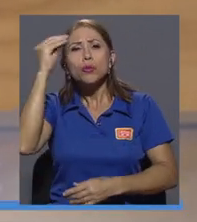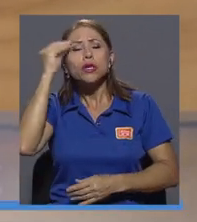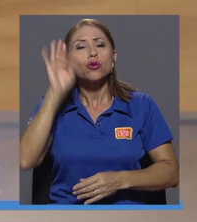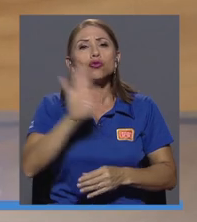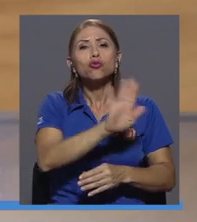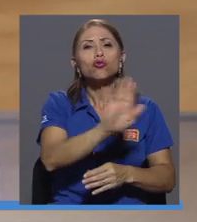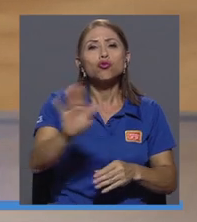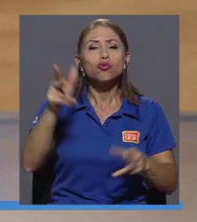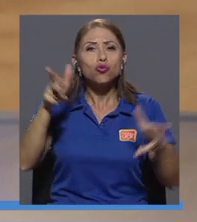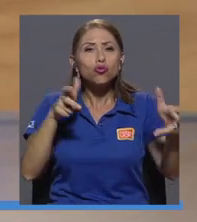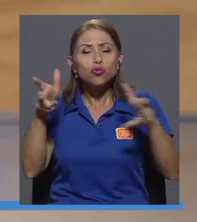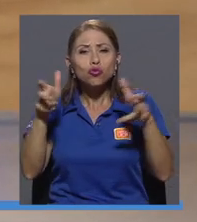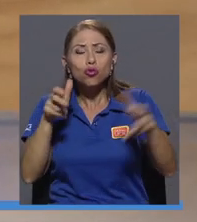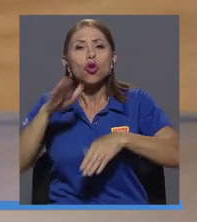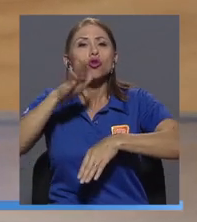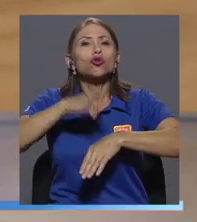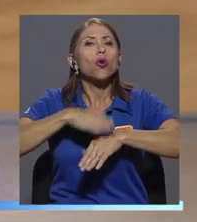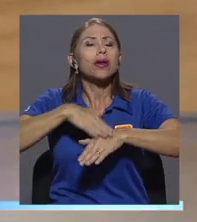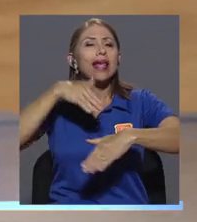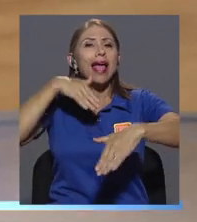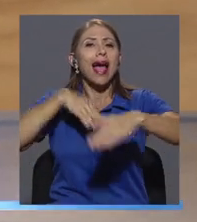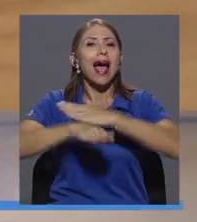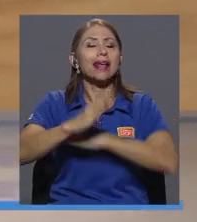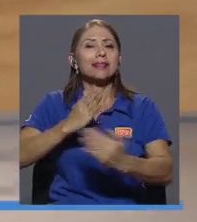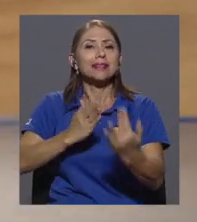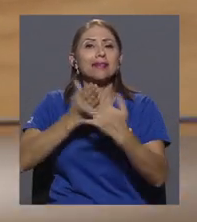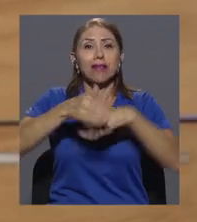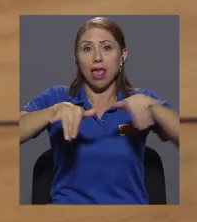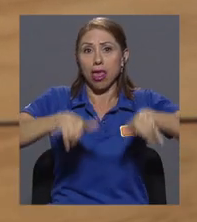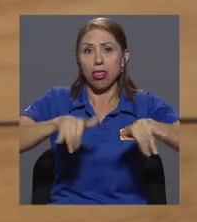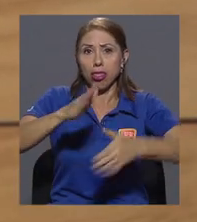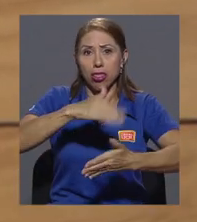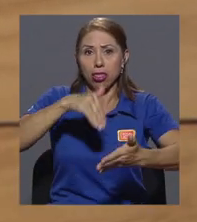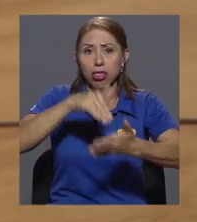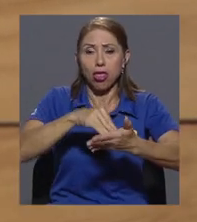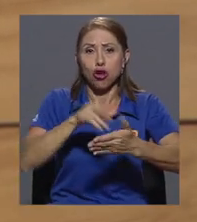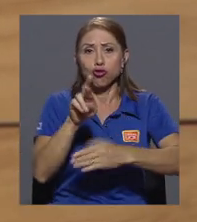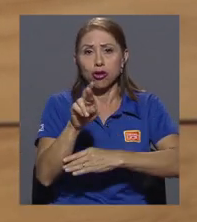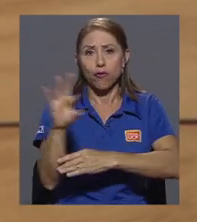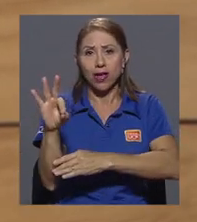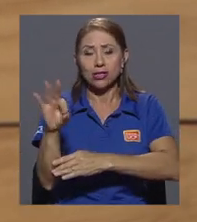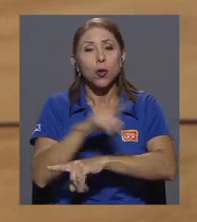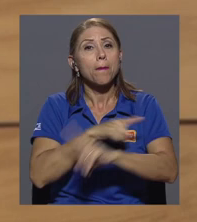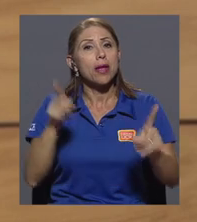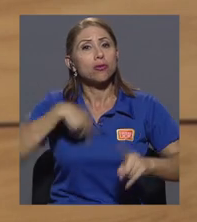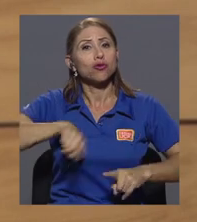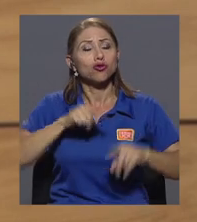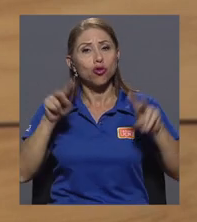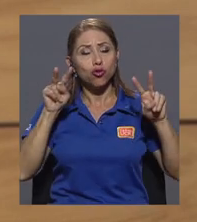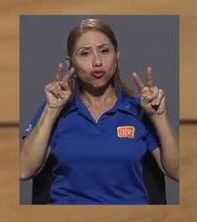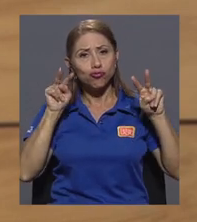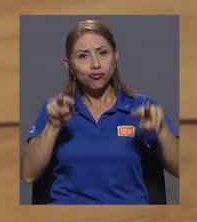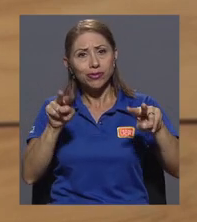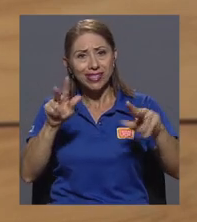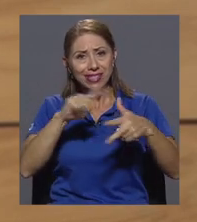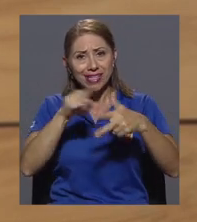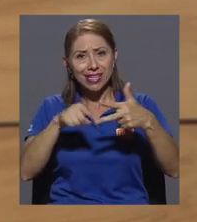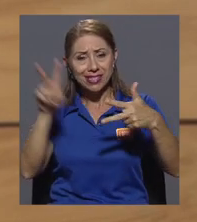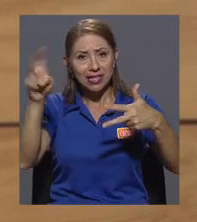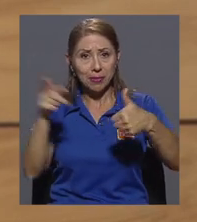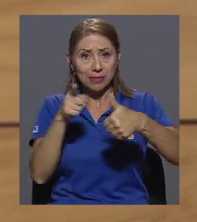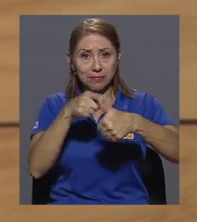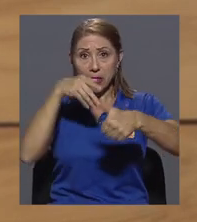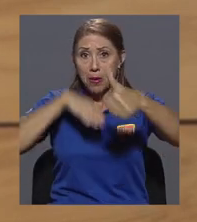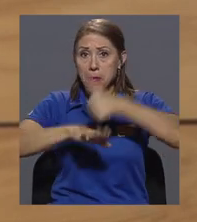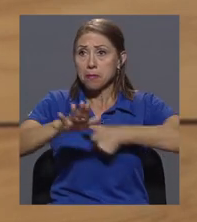accesibilidad específicamente de la sede Rodrigo Facio, pero consideramos tres dimensiones. Una es la accesibilidad al espacio físico,